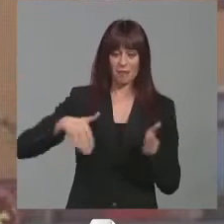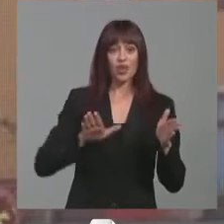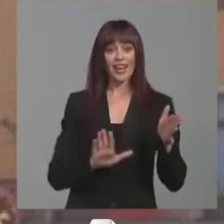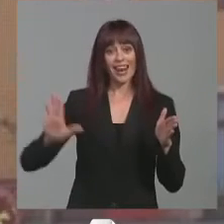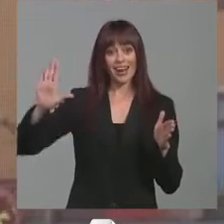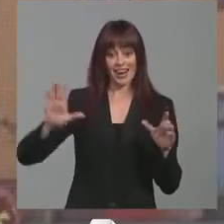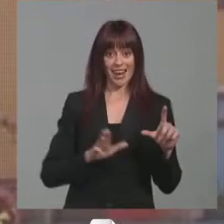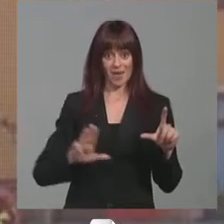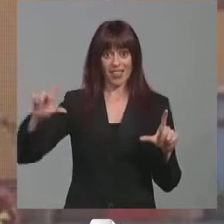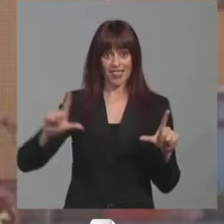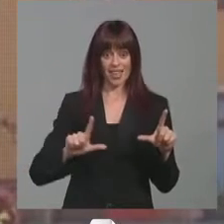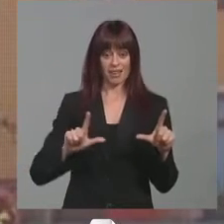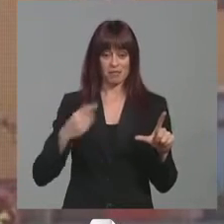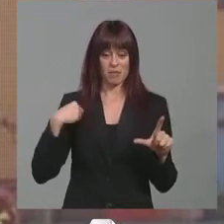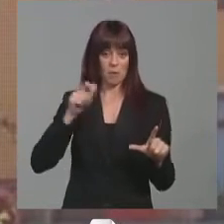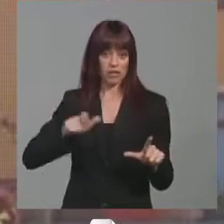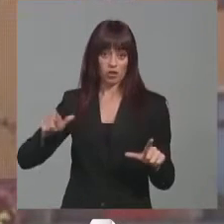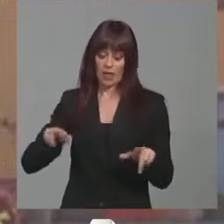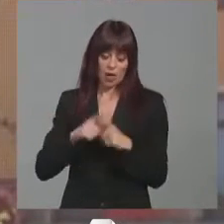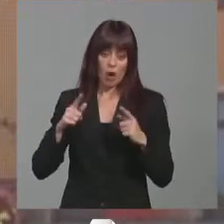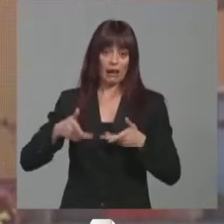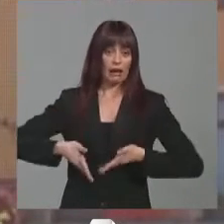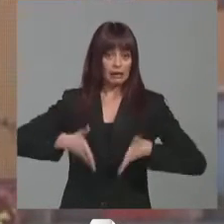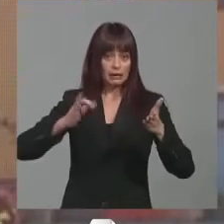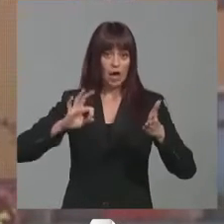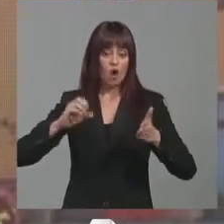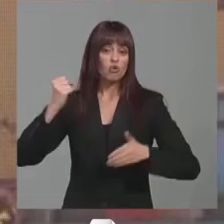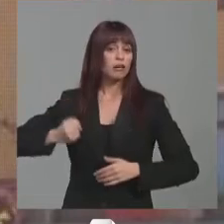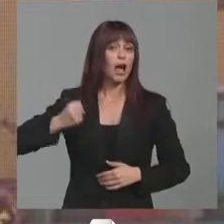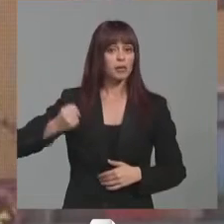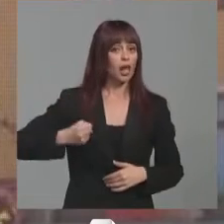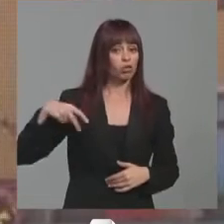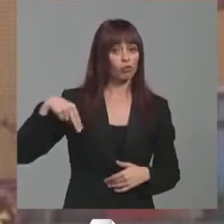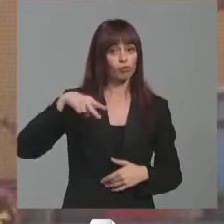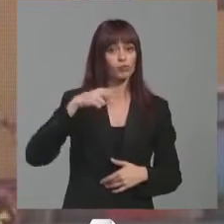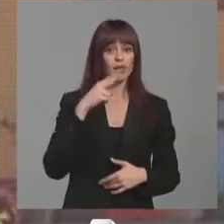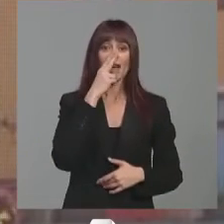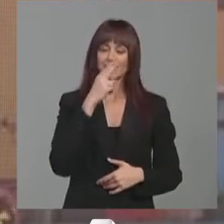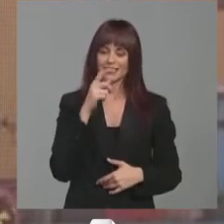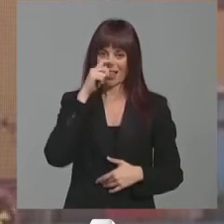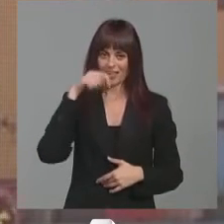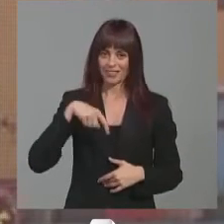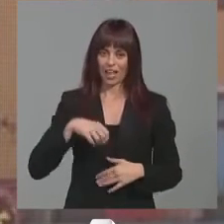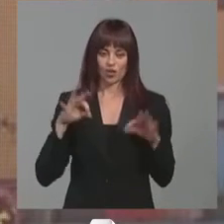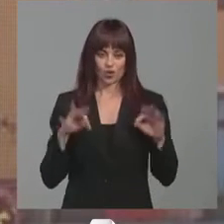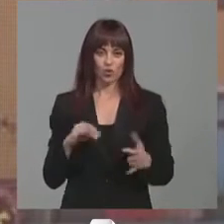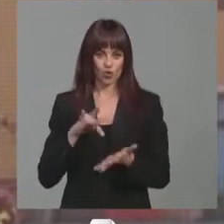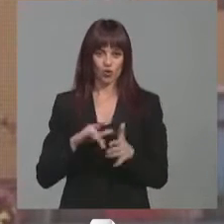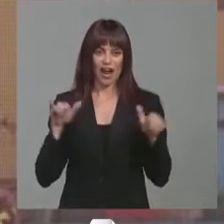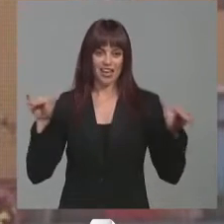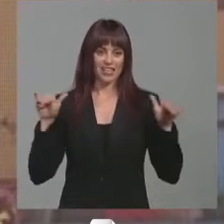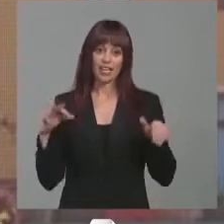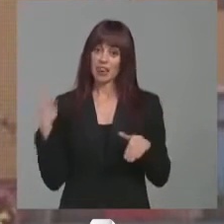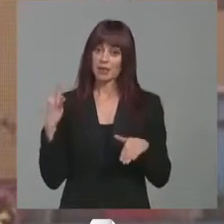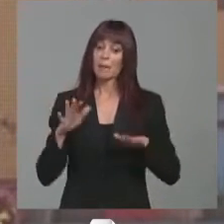que muchos peregrinos ya sea por carretera o o caminando van a visitar este año y y tienen que hacer